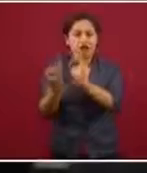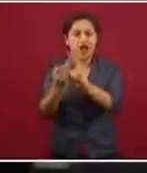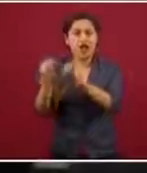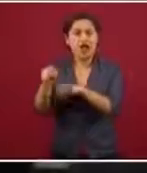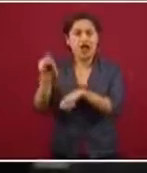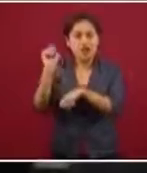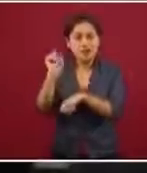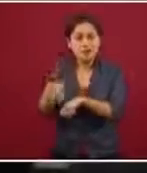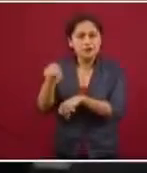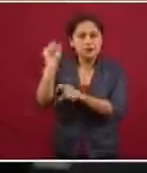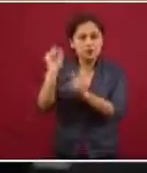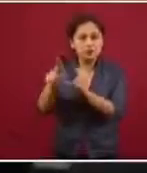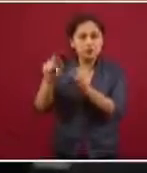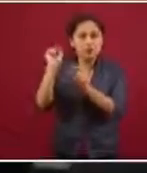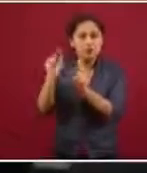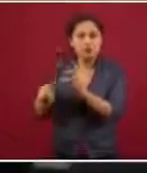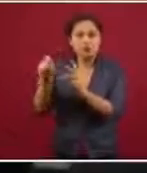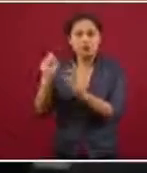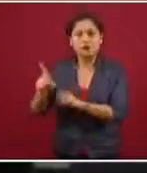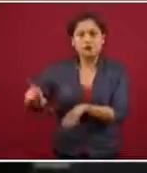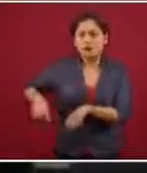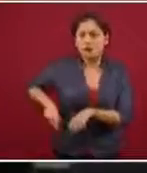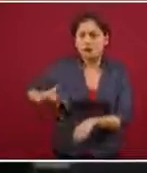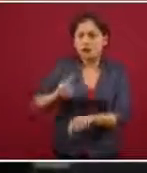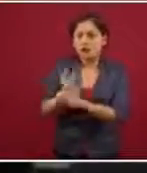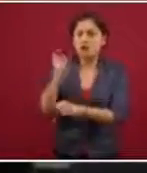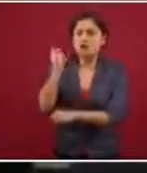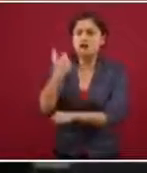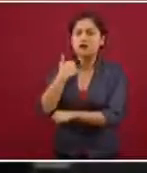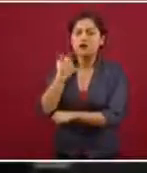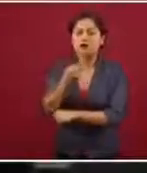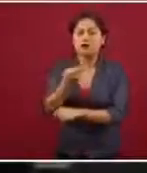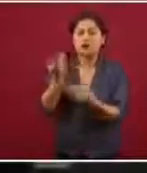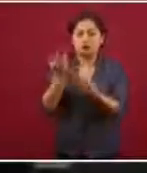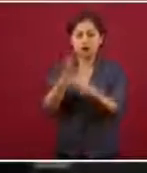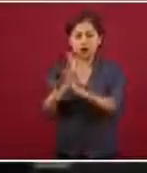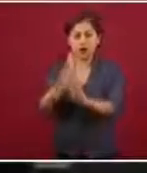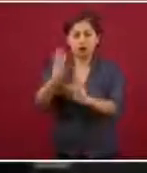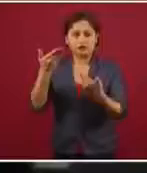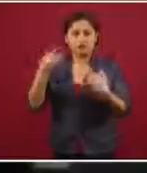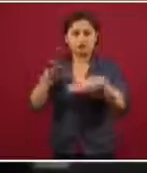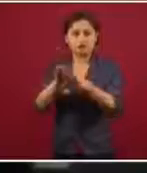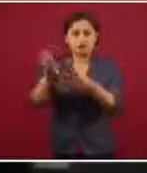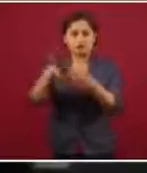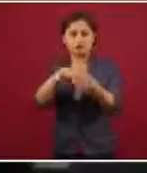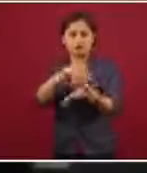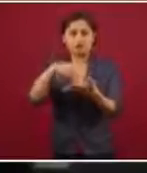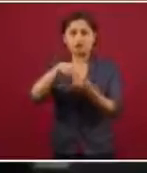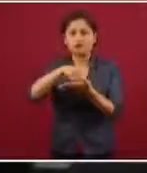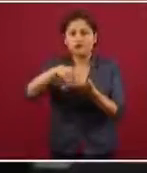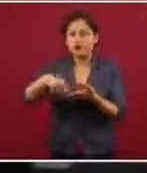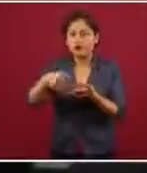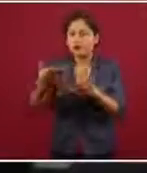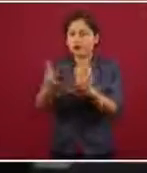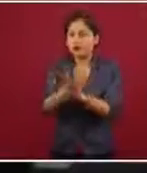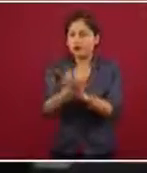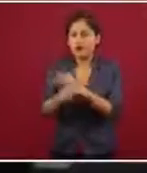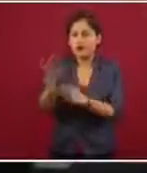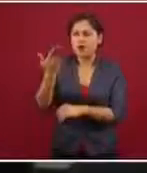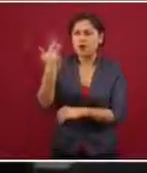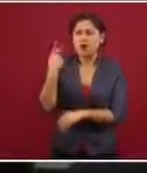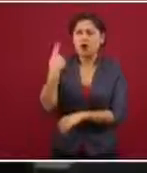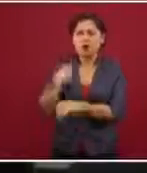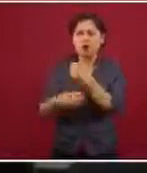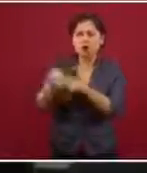constante. El bloqueo de estas cuentas, ya lo decía, se hacía un corte, digámoslo así, a finales del año pasado,